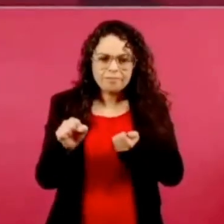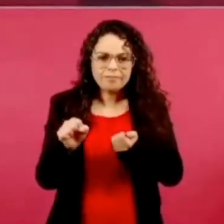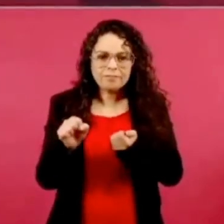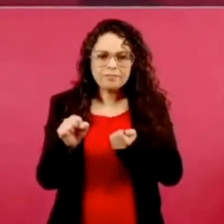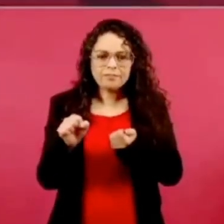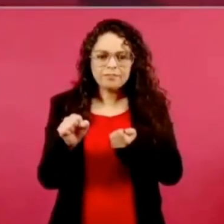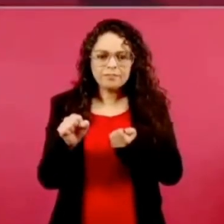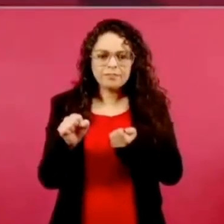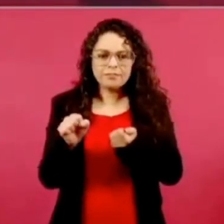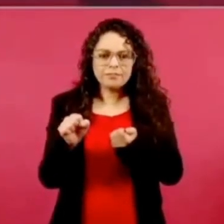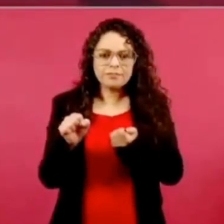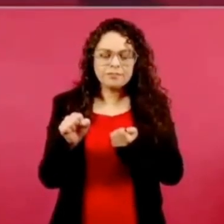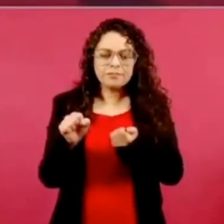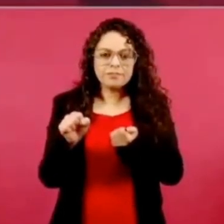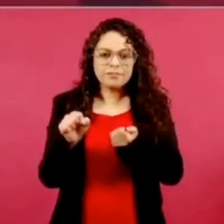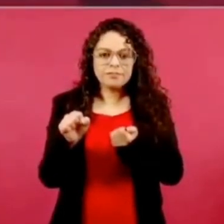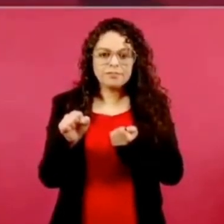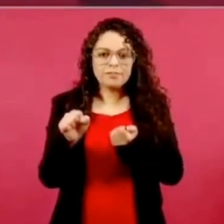por